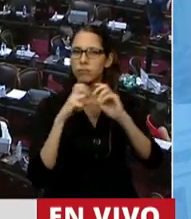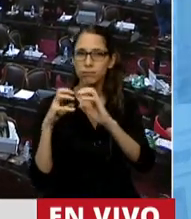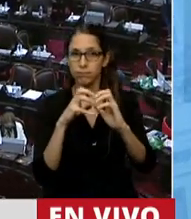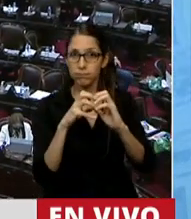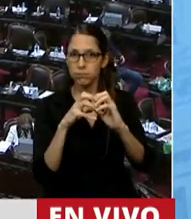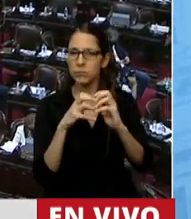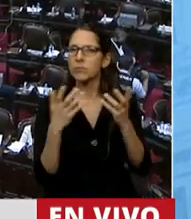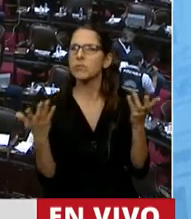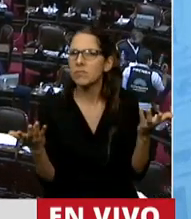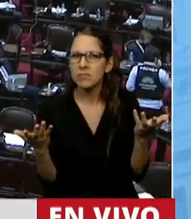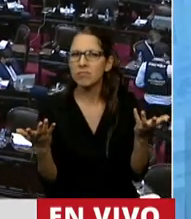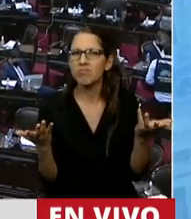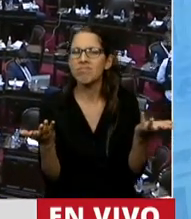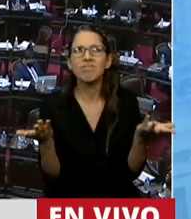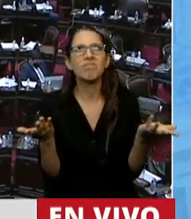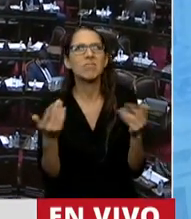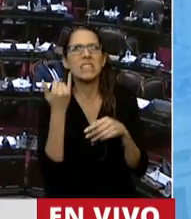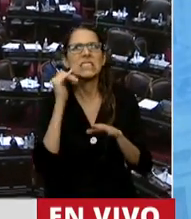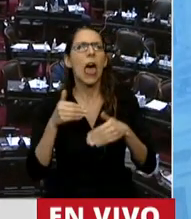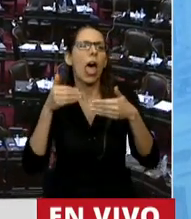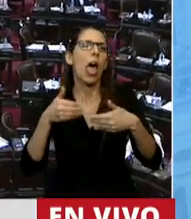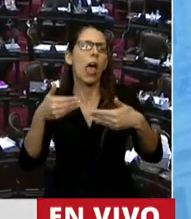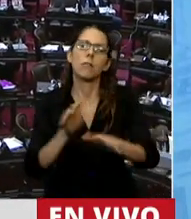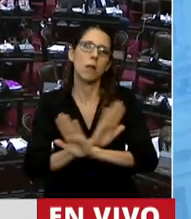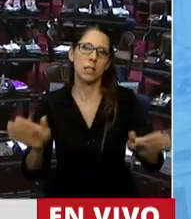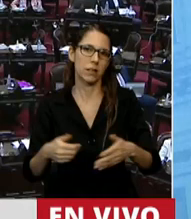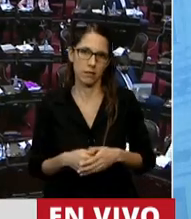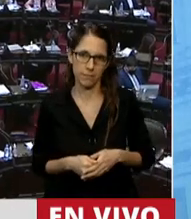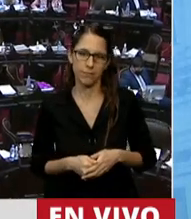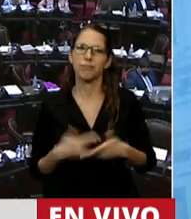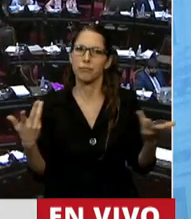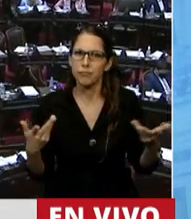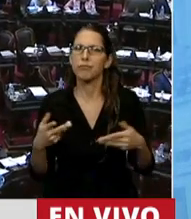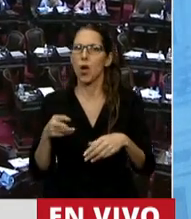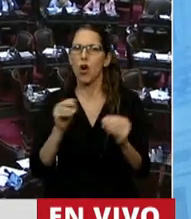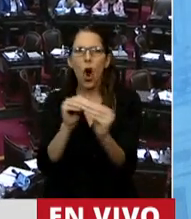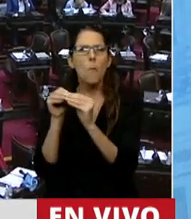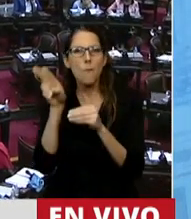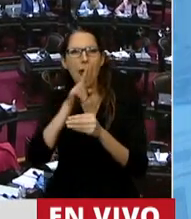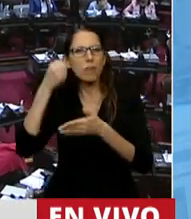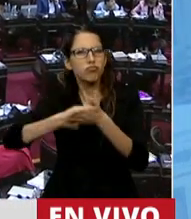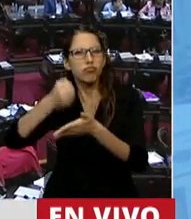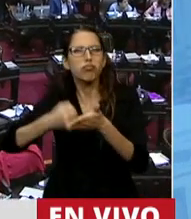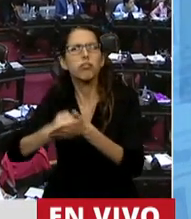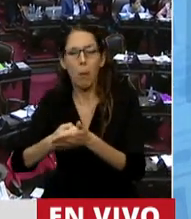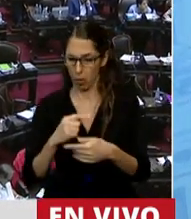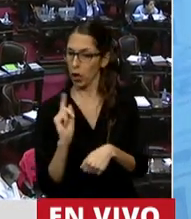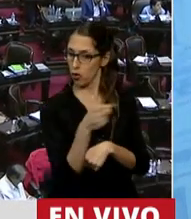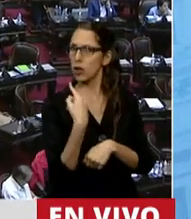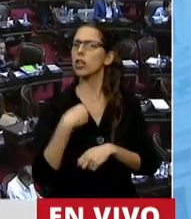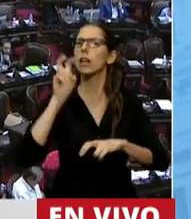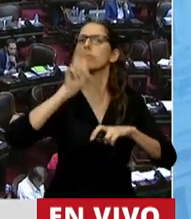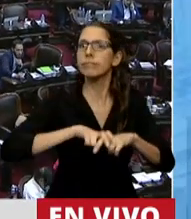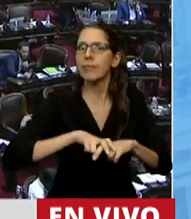merece más diferirlo. La lucha de muchísimas compañeras, porque nosotras estamos acá debatiendo, porque